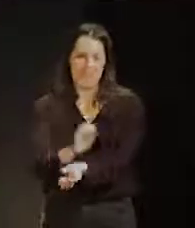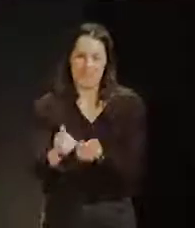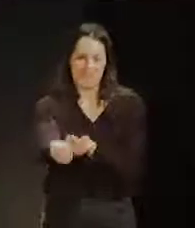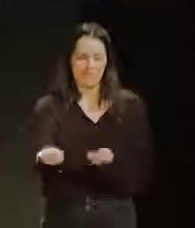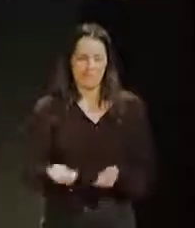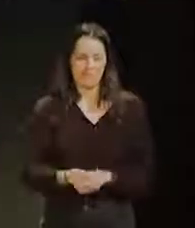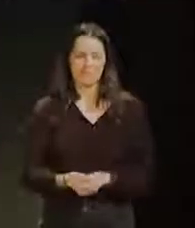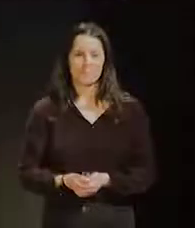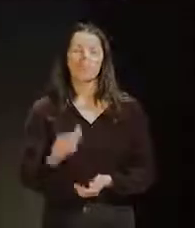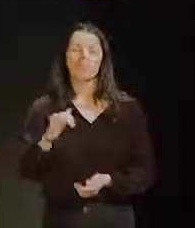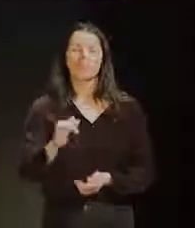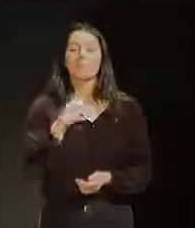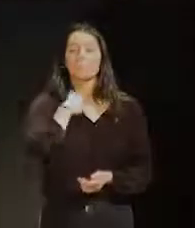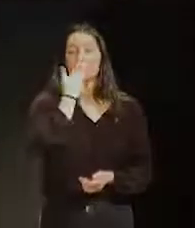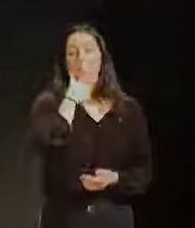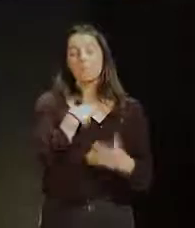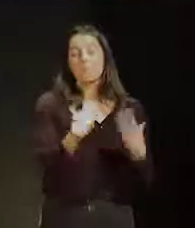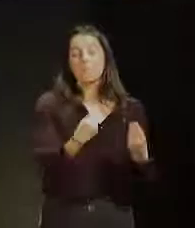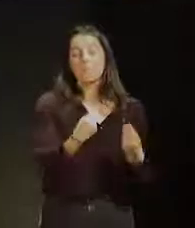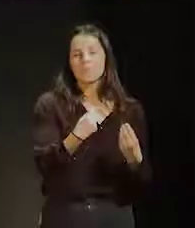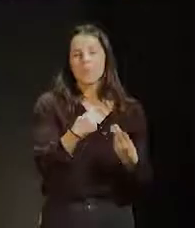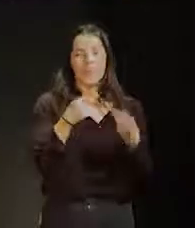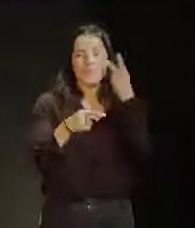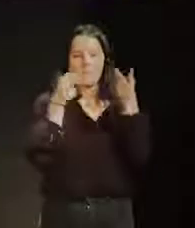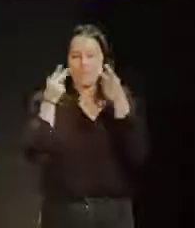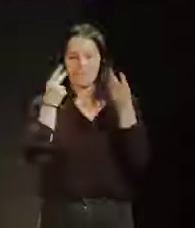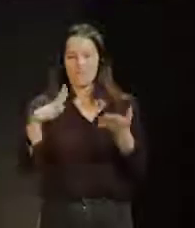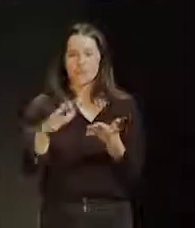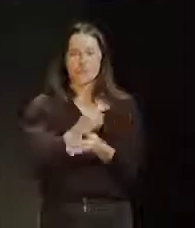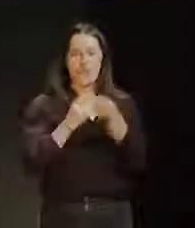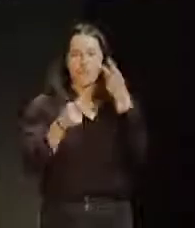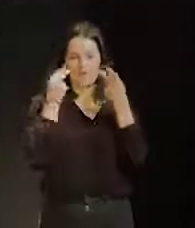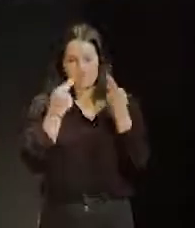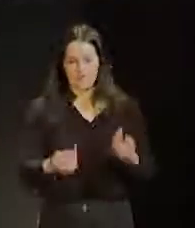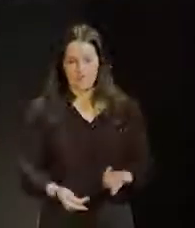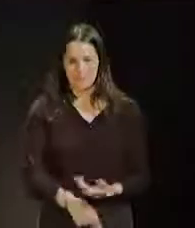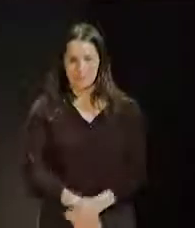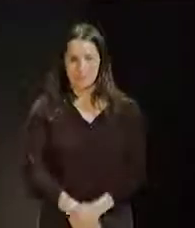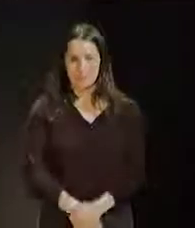mucho lo visual, la artista visual.